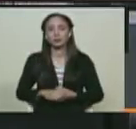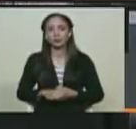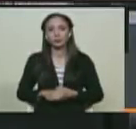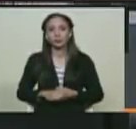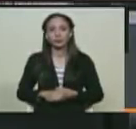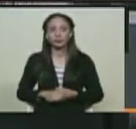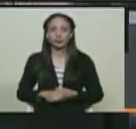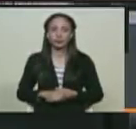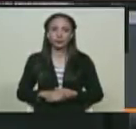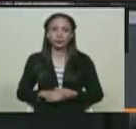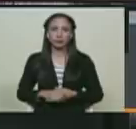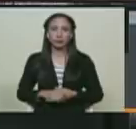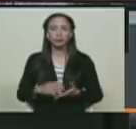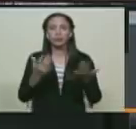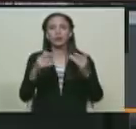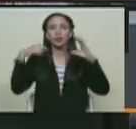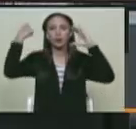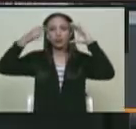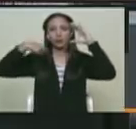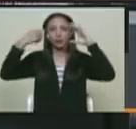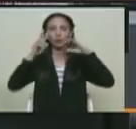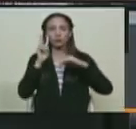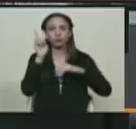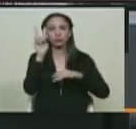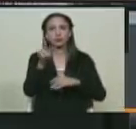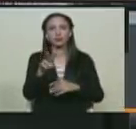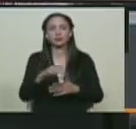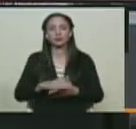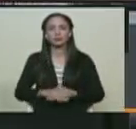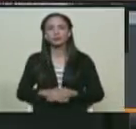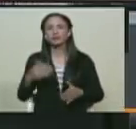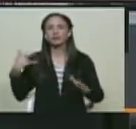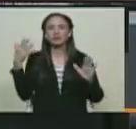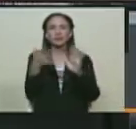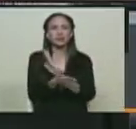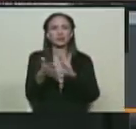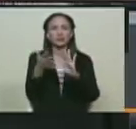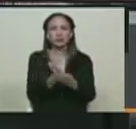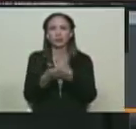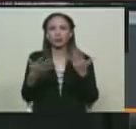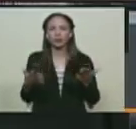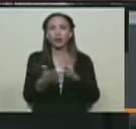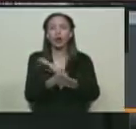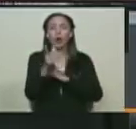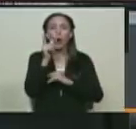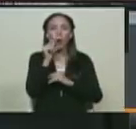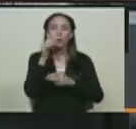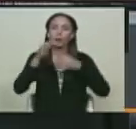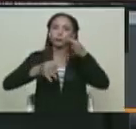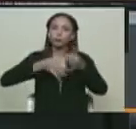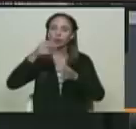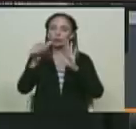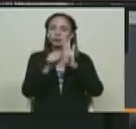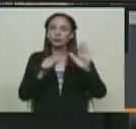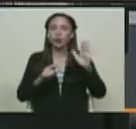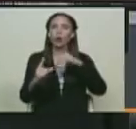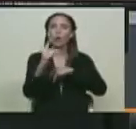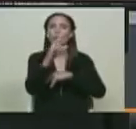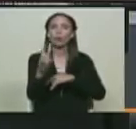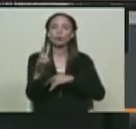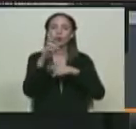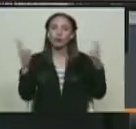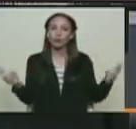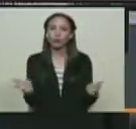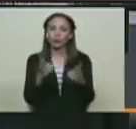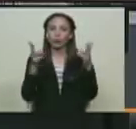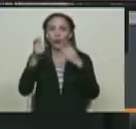del carné de la patria. Vamos a ver este video que señala Ignacio Ramonet como una de las 12 victorias del